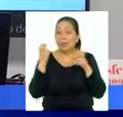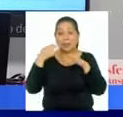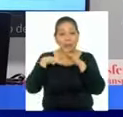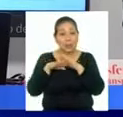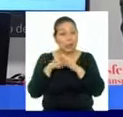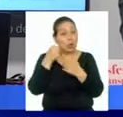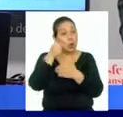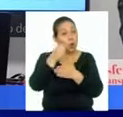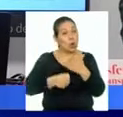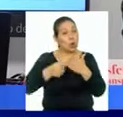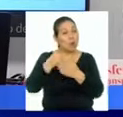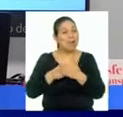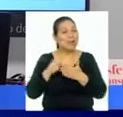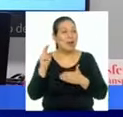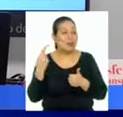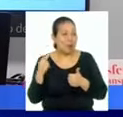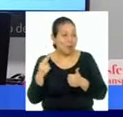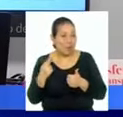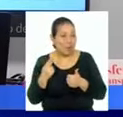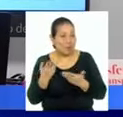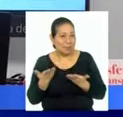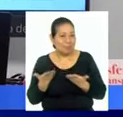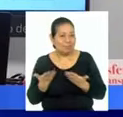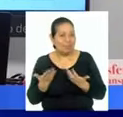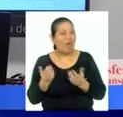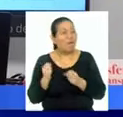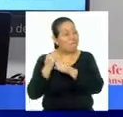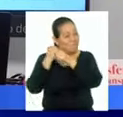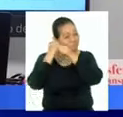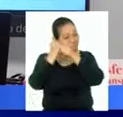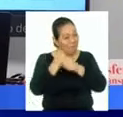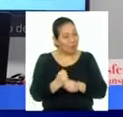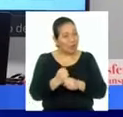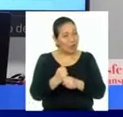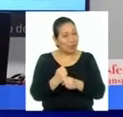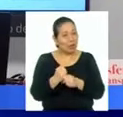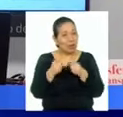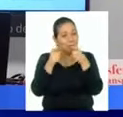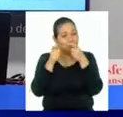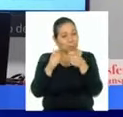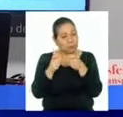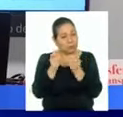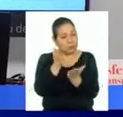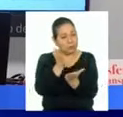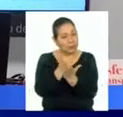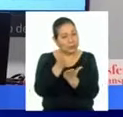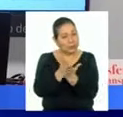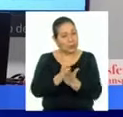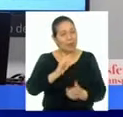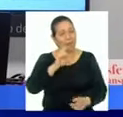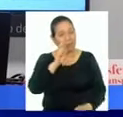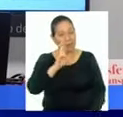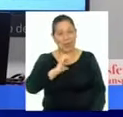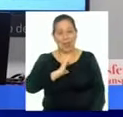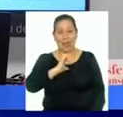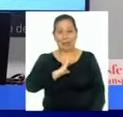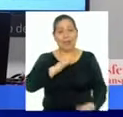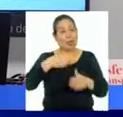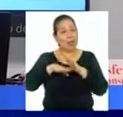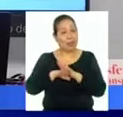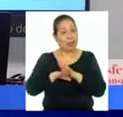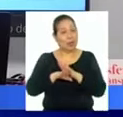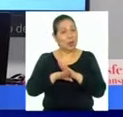integridad y lucha contra la corrupción, es decir, fortalecer el control disciplinario y ético dentro